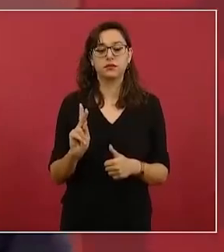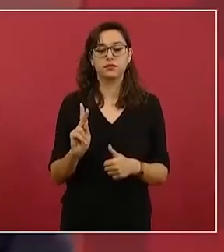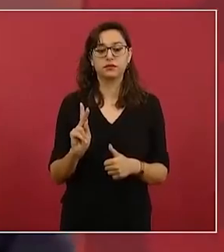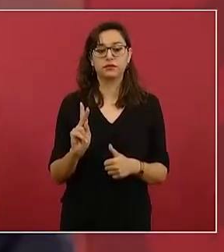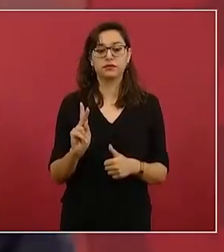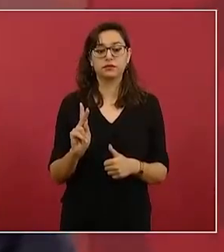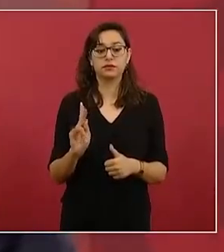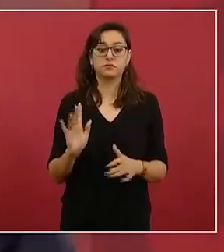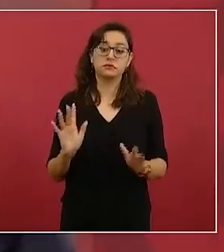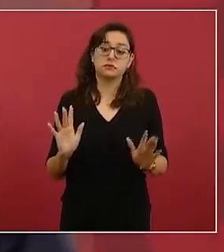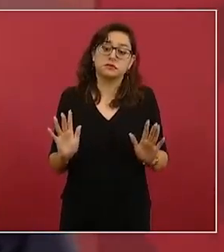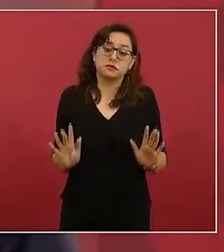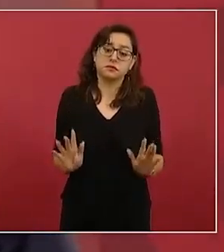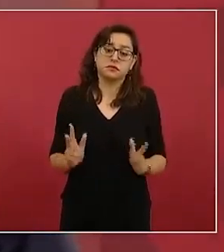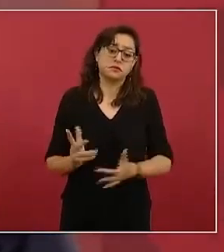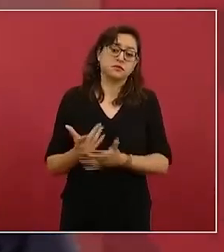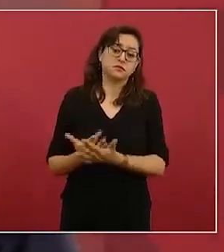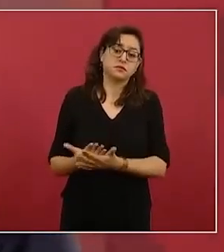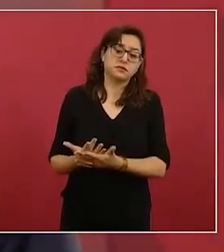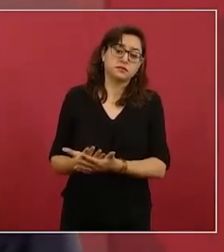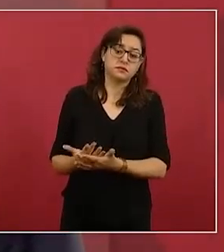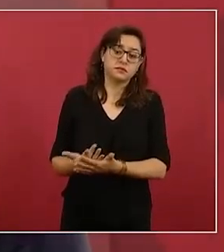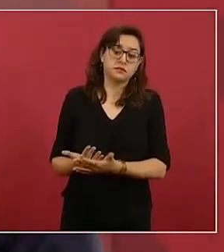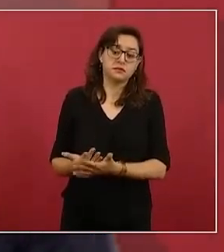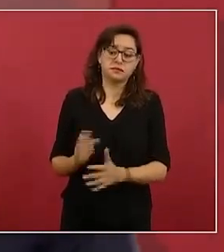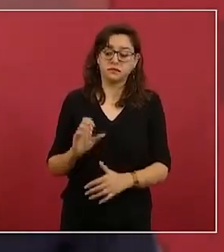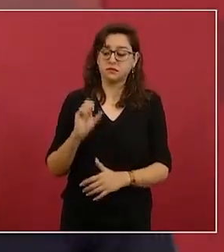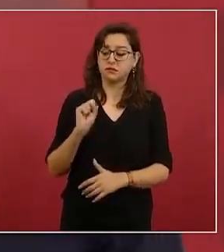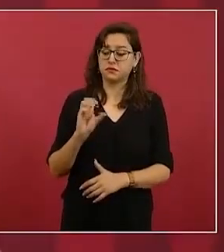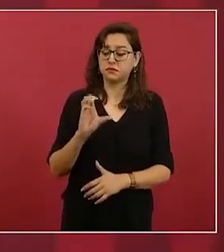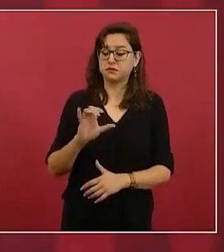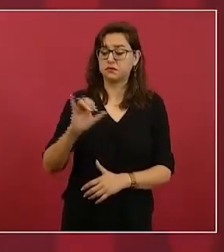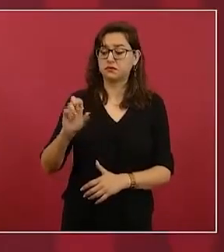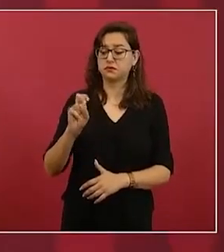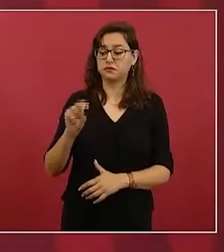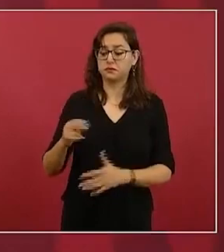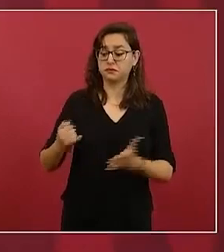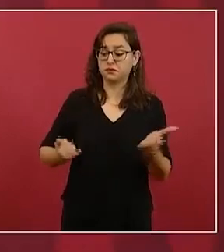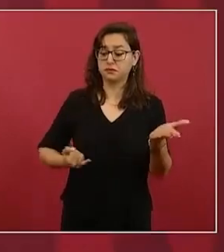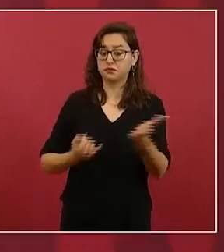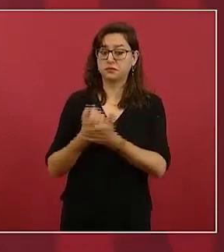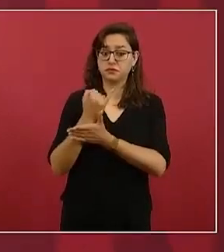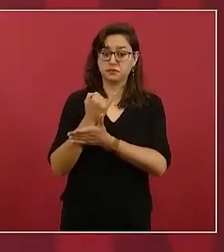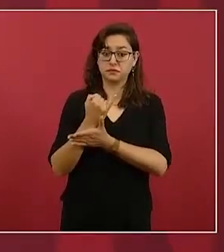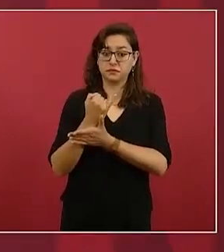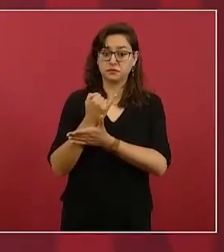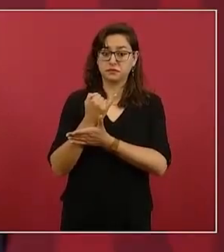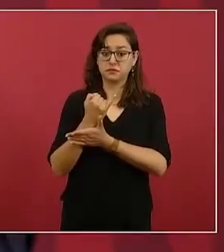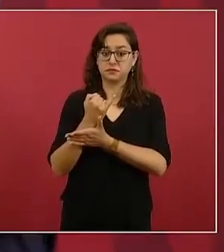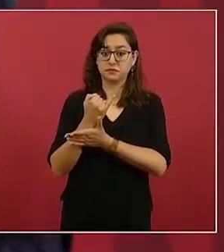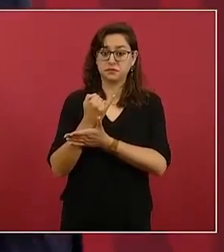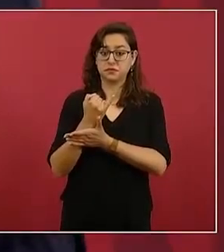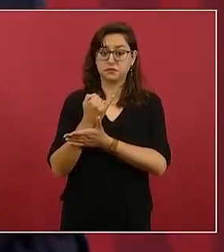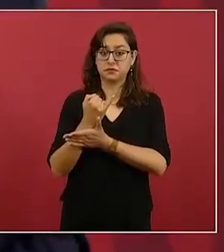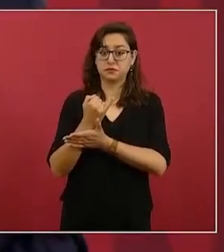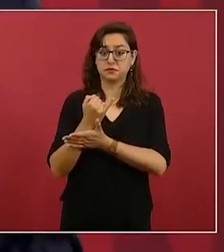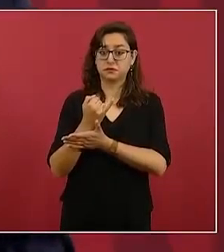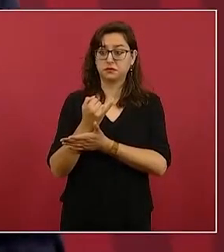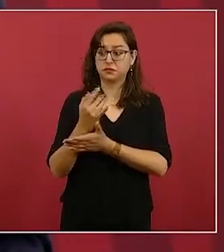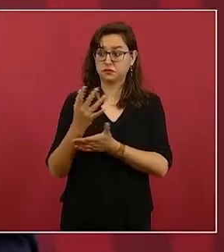si esa es la decisión de la Suprema Corte, declarar de que